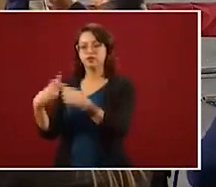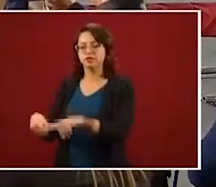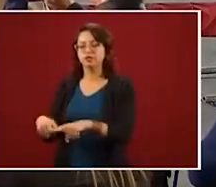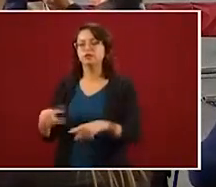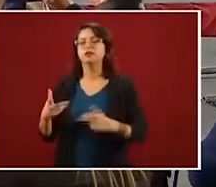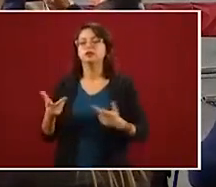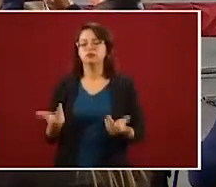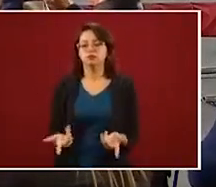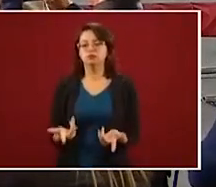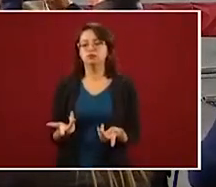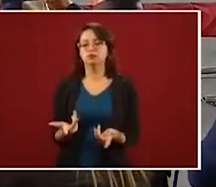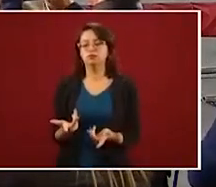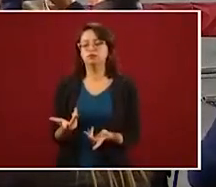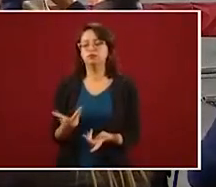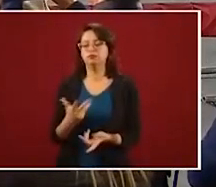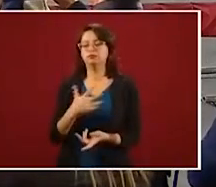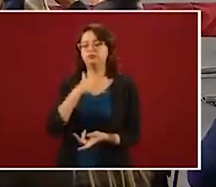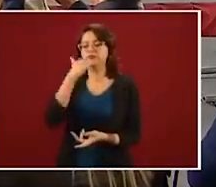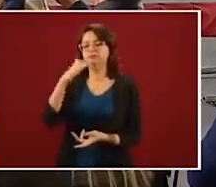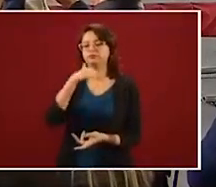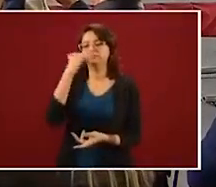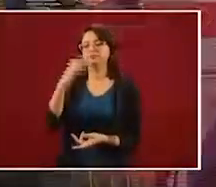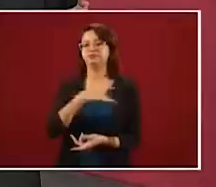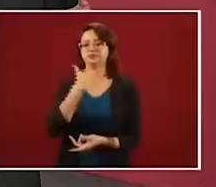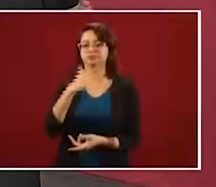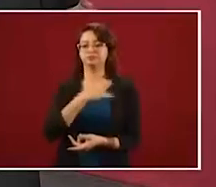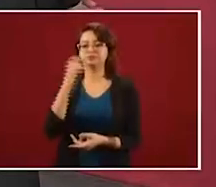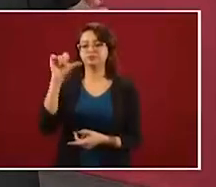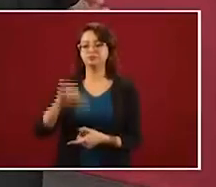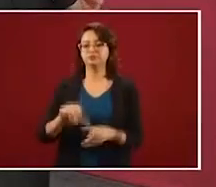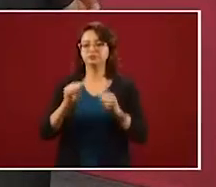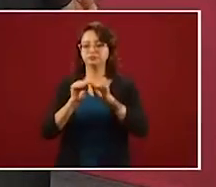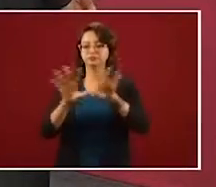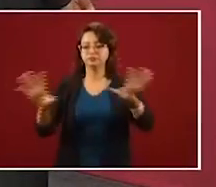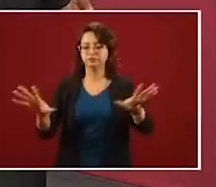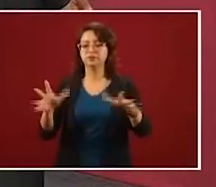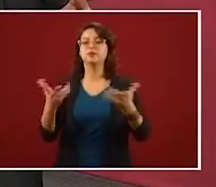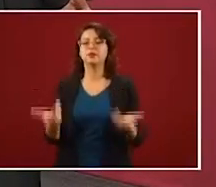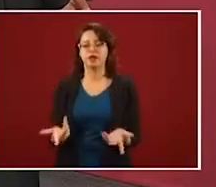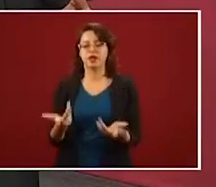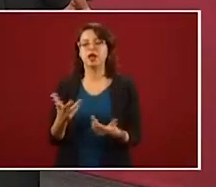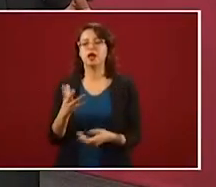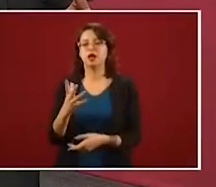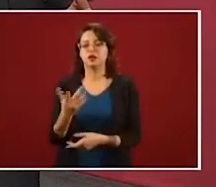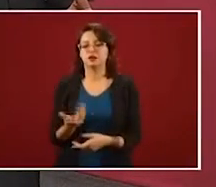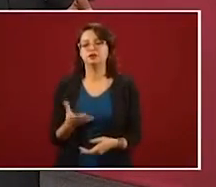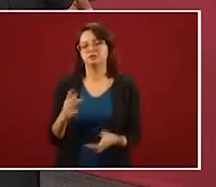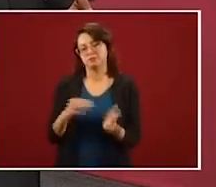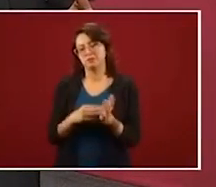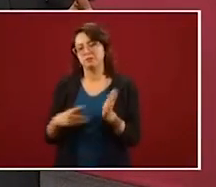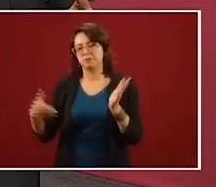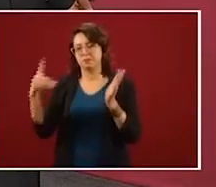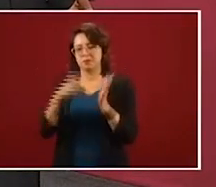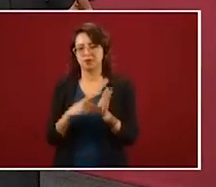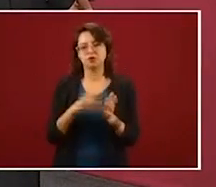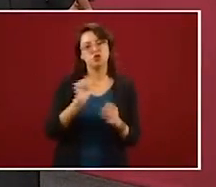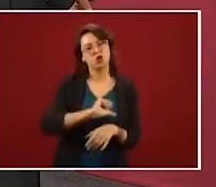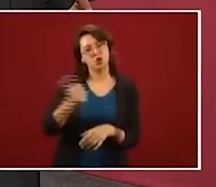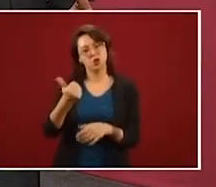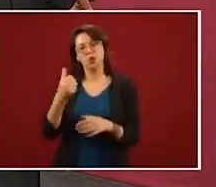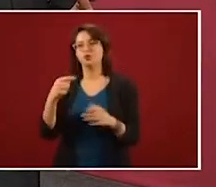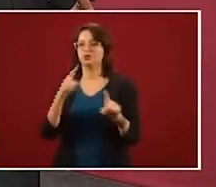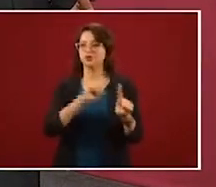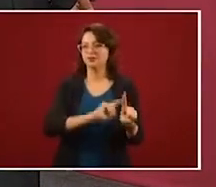este indicador del índice de percepción de la corrupción que hoy se da a conocer, está evidentemente tomada en cuenta esta metodología, más muchas